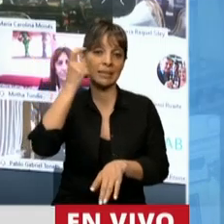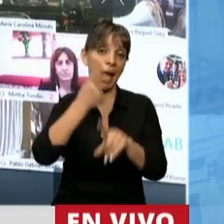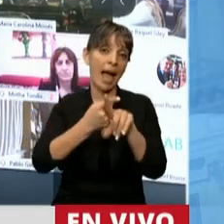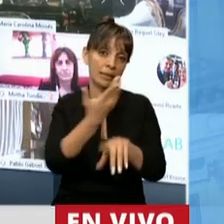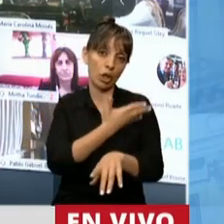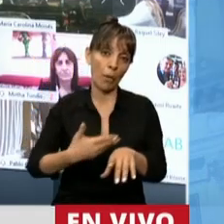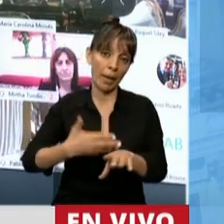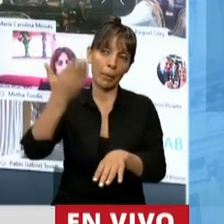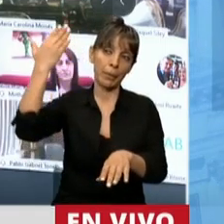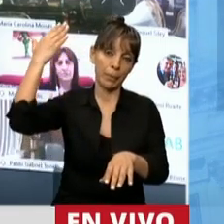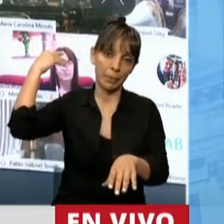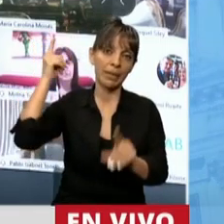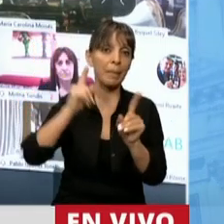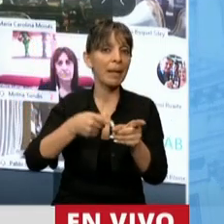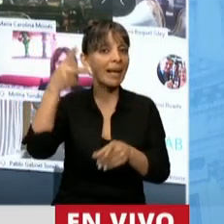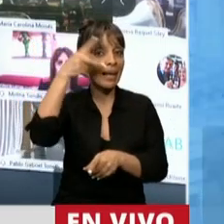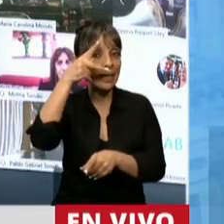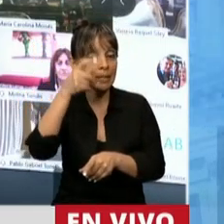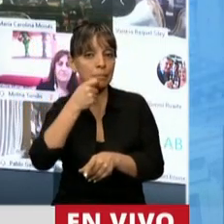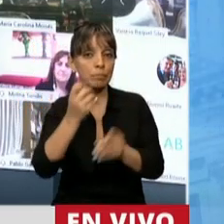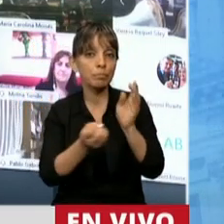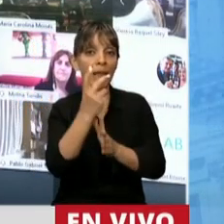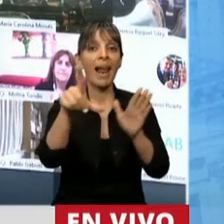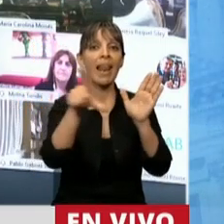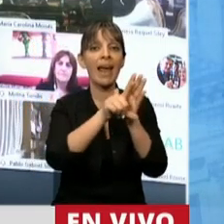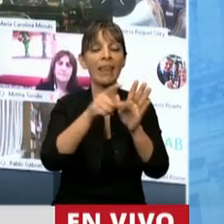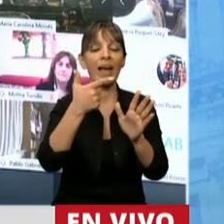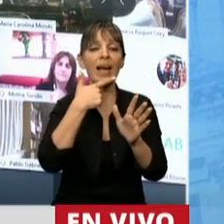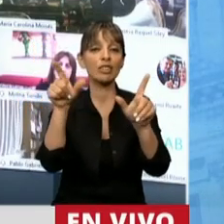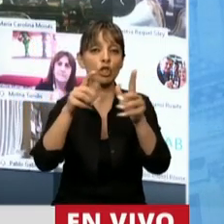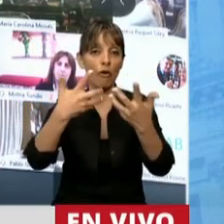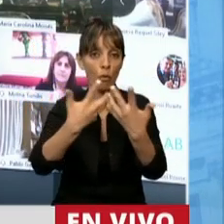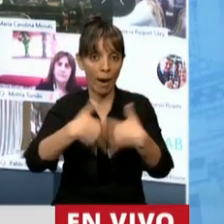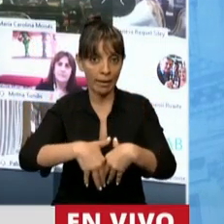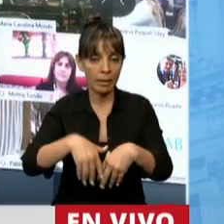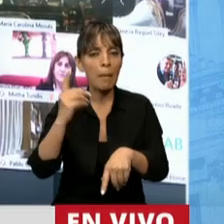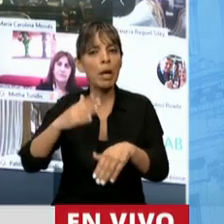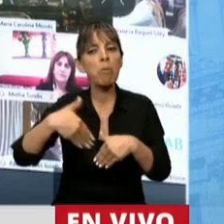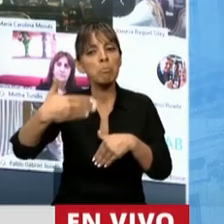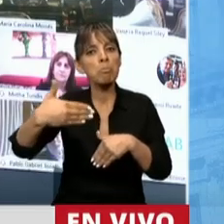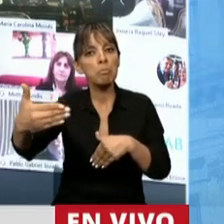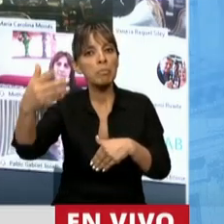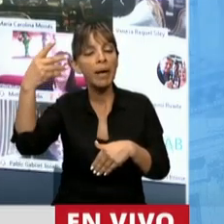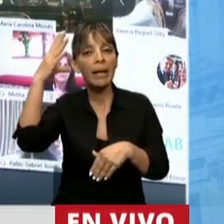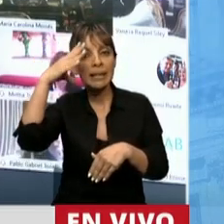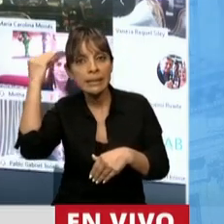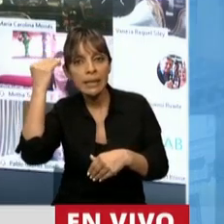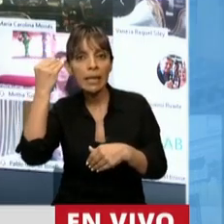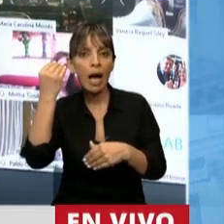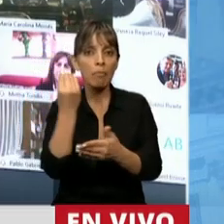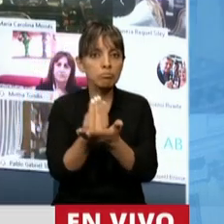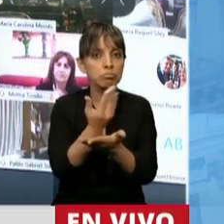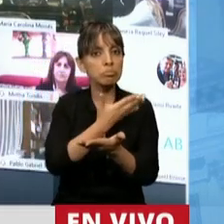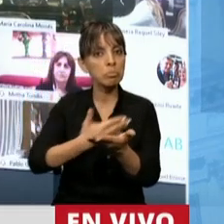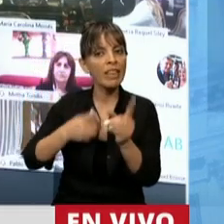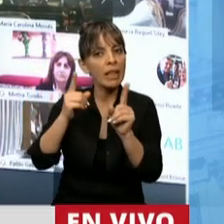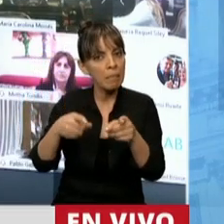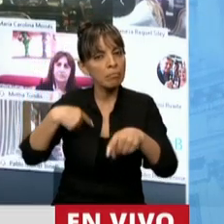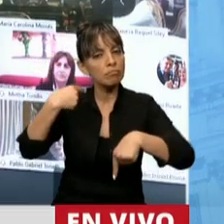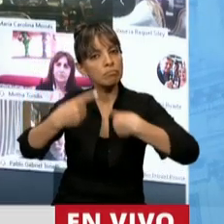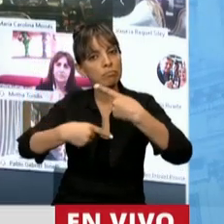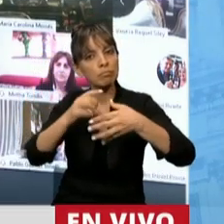gobiernos, Néstor Kirchner estableció la ley del software, pero luego en los gobiernos de Cristina se